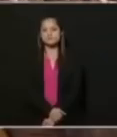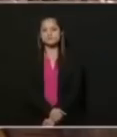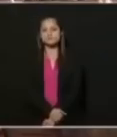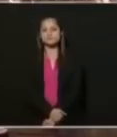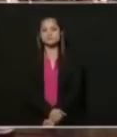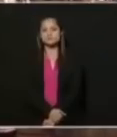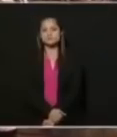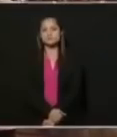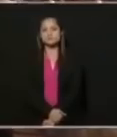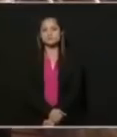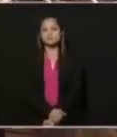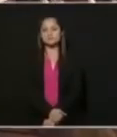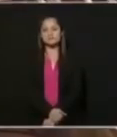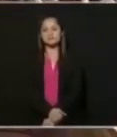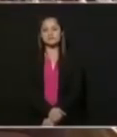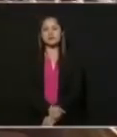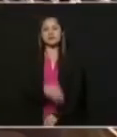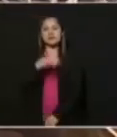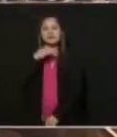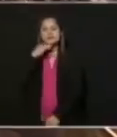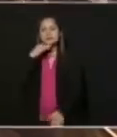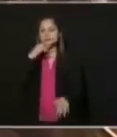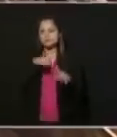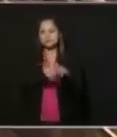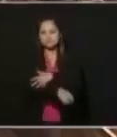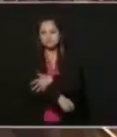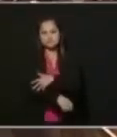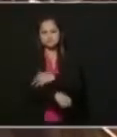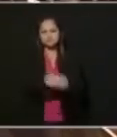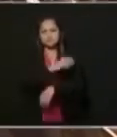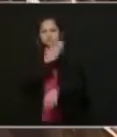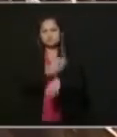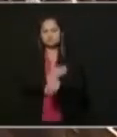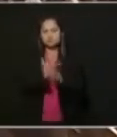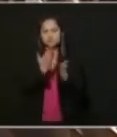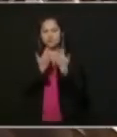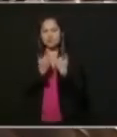Se acabará la impunidad, se reformará,